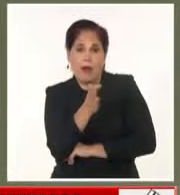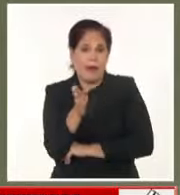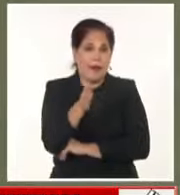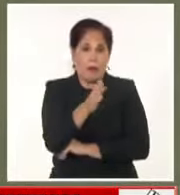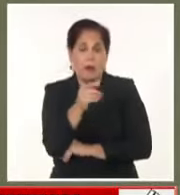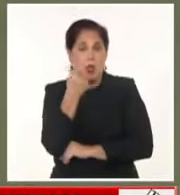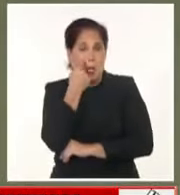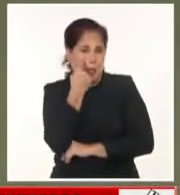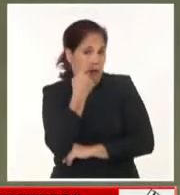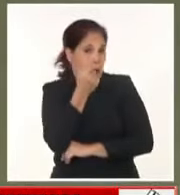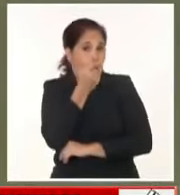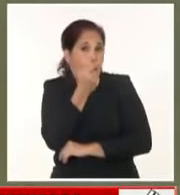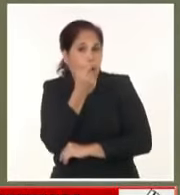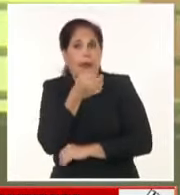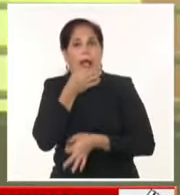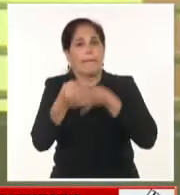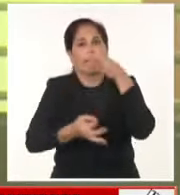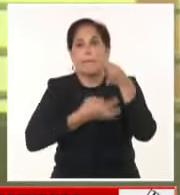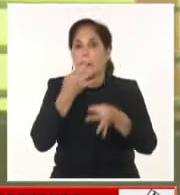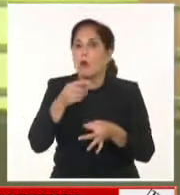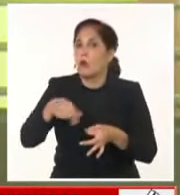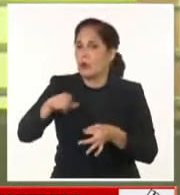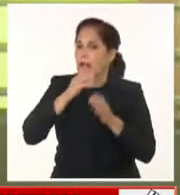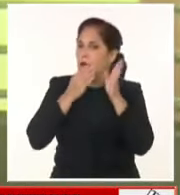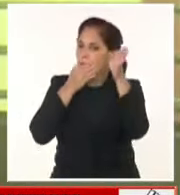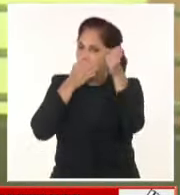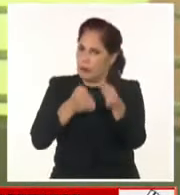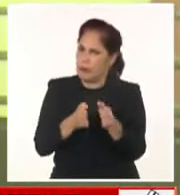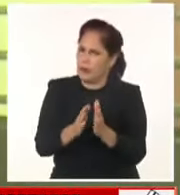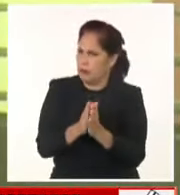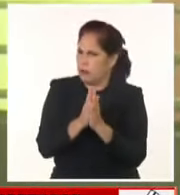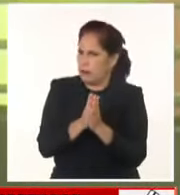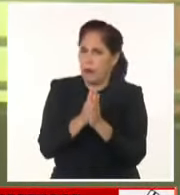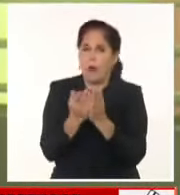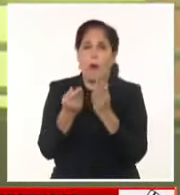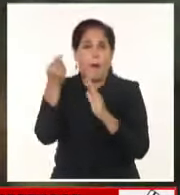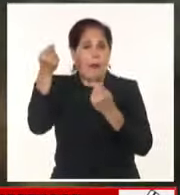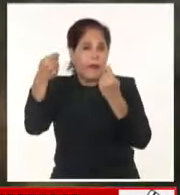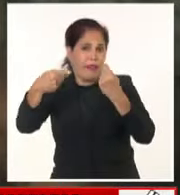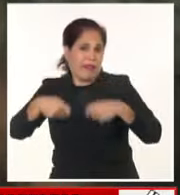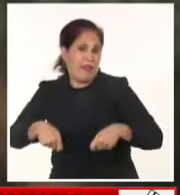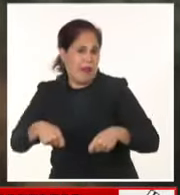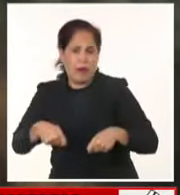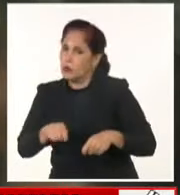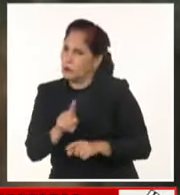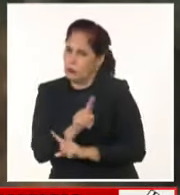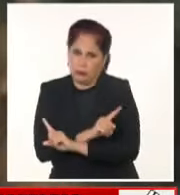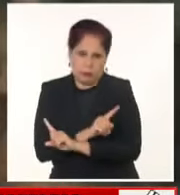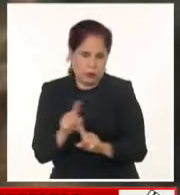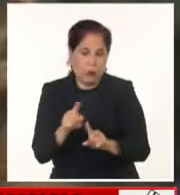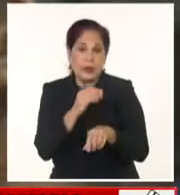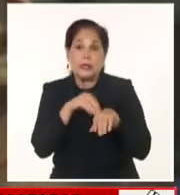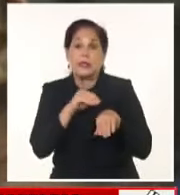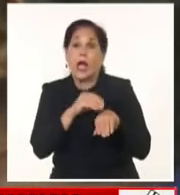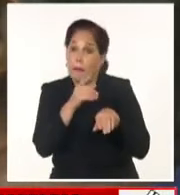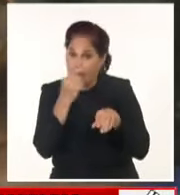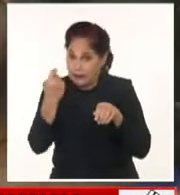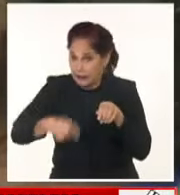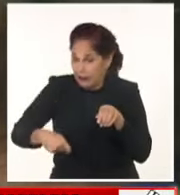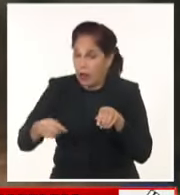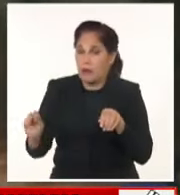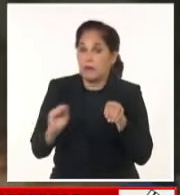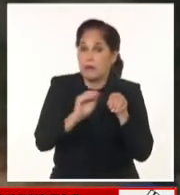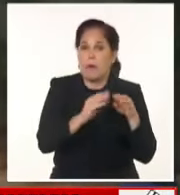Pérez García insistió en mantener la disciplina y no abandonar los centros hasta tanto no sea seguro.